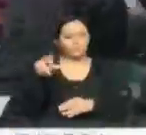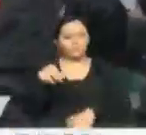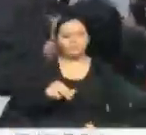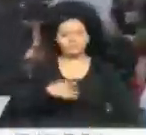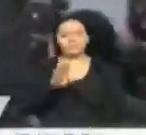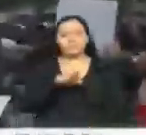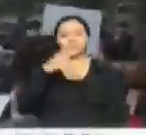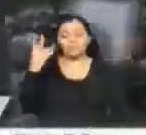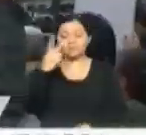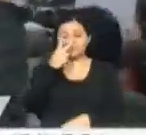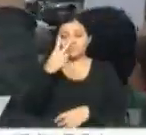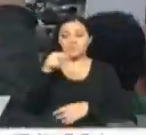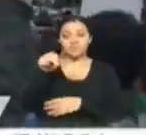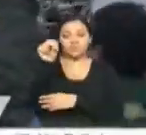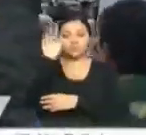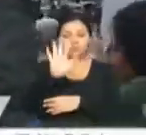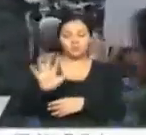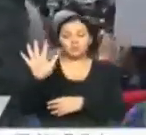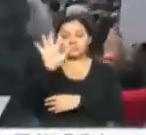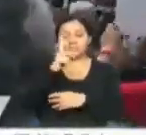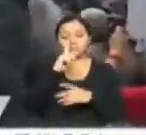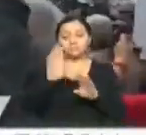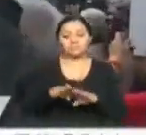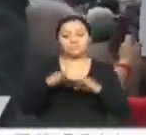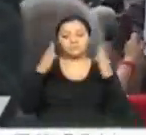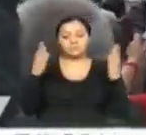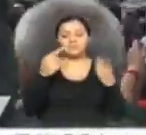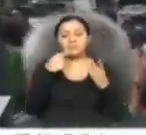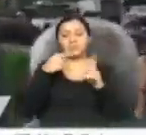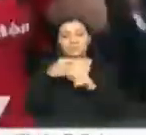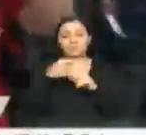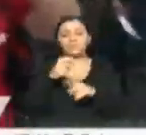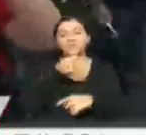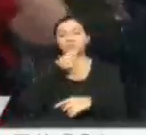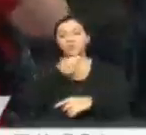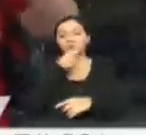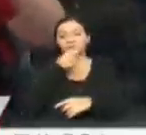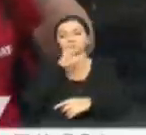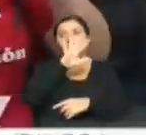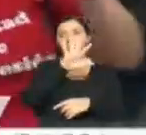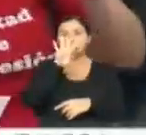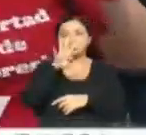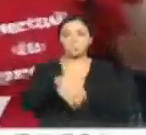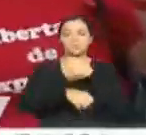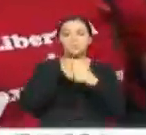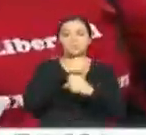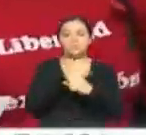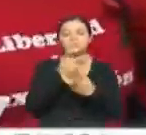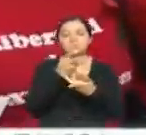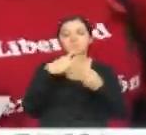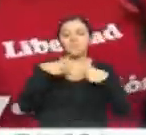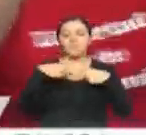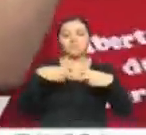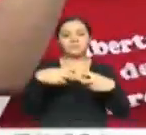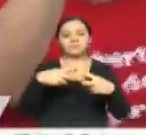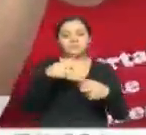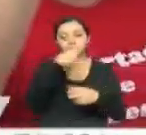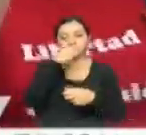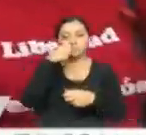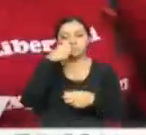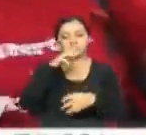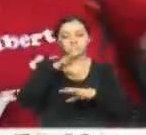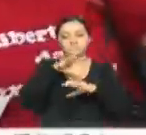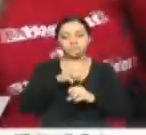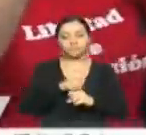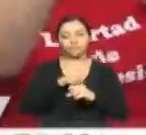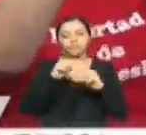diario circulaba en la norteña Ciudad Juárez, en el estado de Chihuahua, donde la periodista de 54 años realizaba investigaciones sobre narcotráfico,